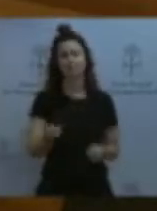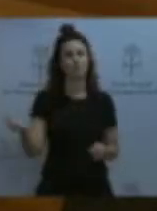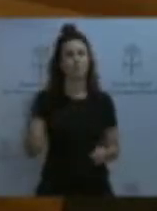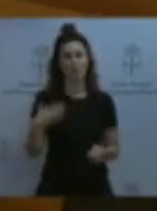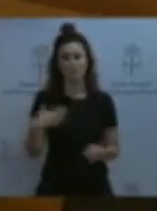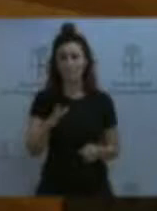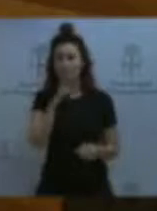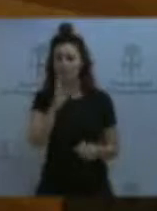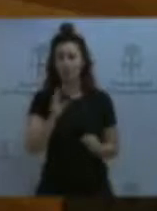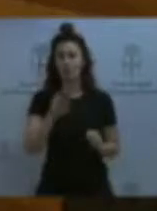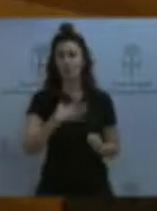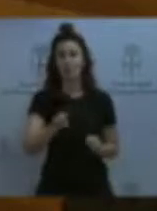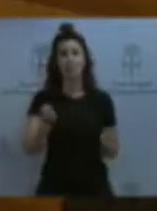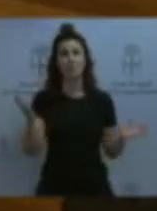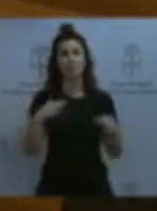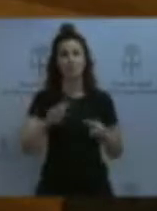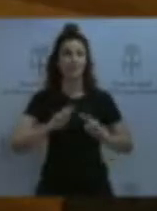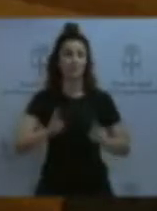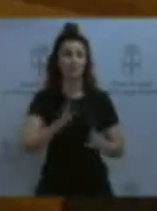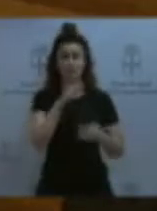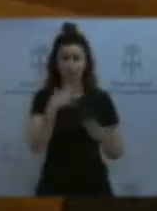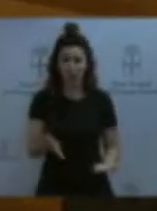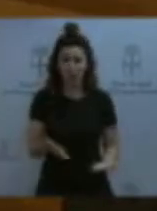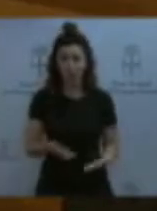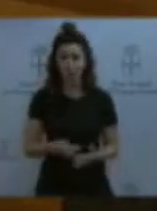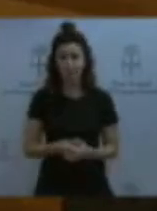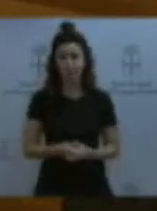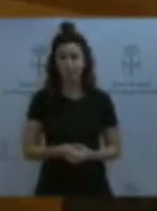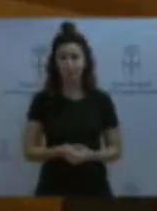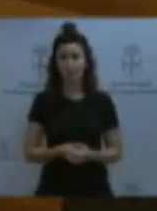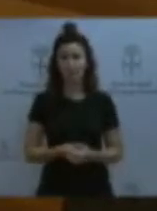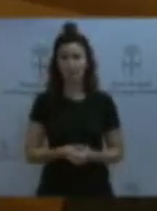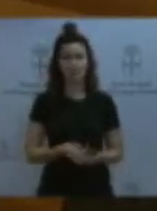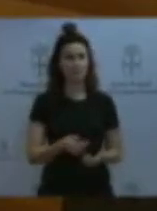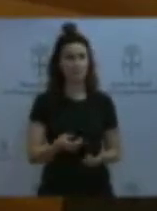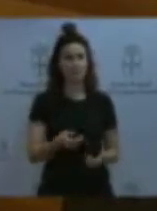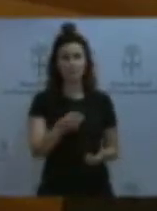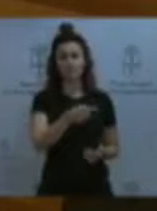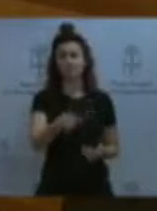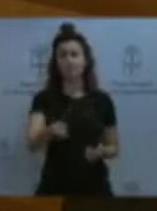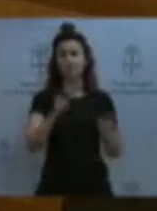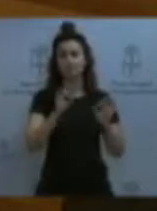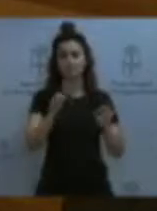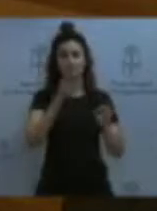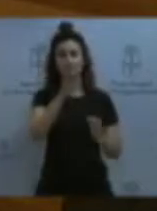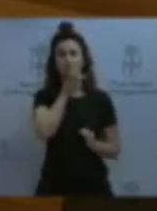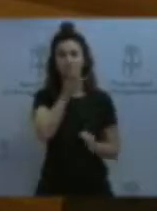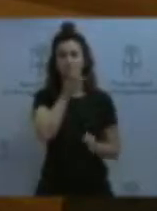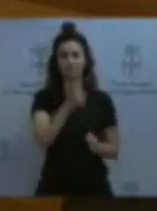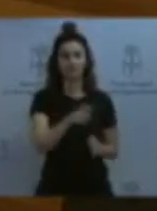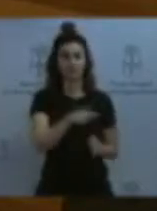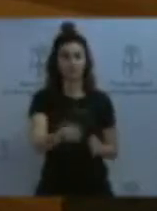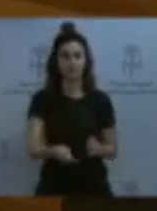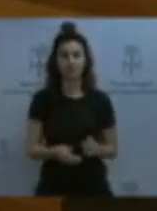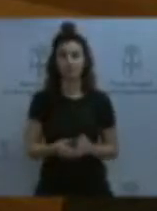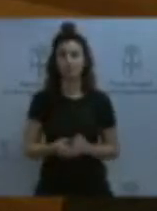agora, contestó con esa patraña. Pues bien, aunque tamén diría que si non tienen nada desto, si non